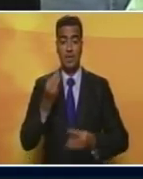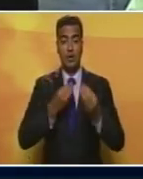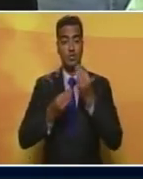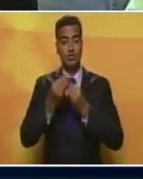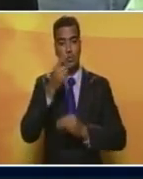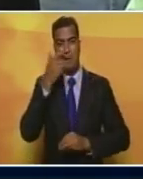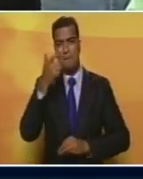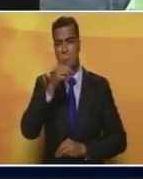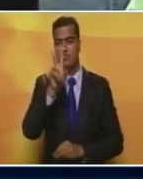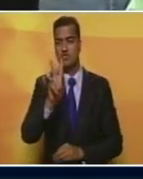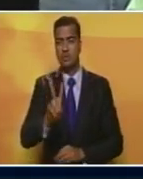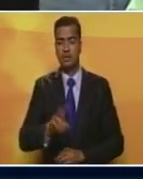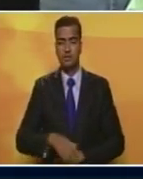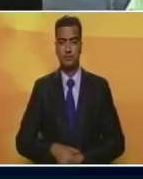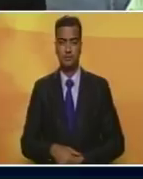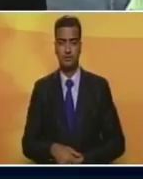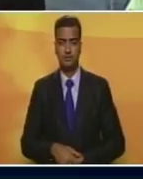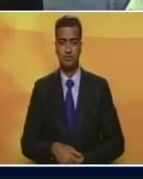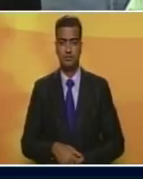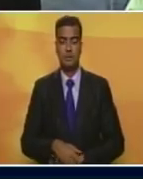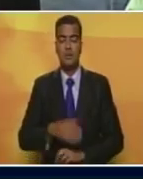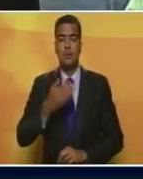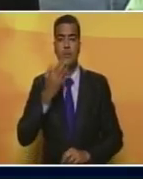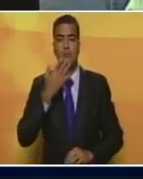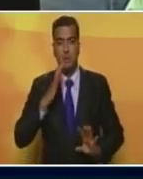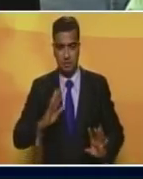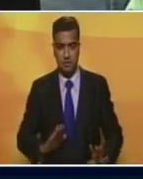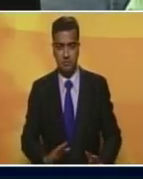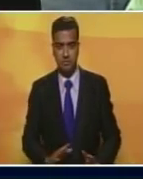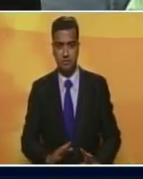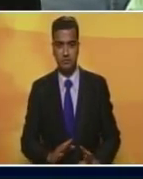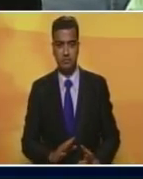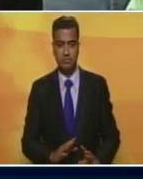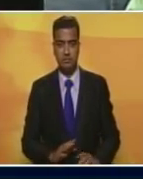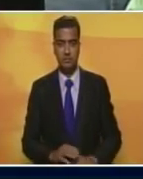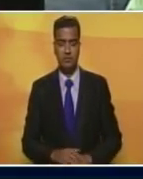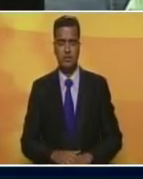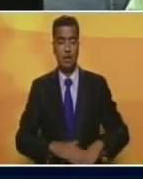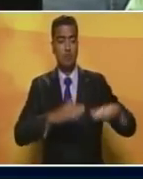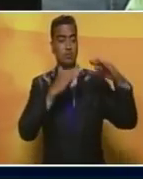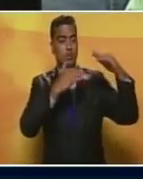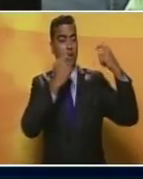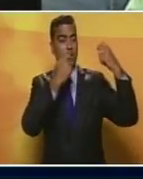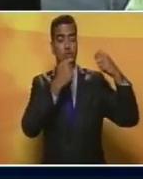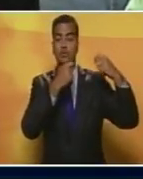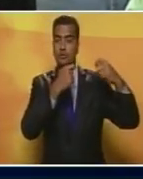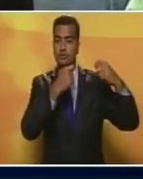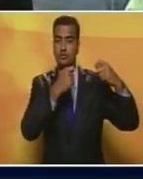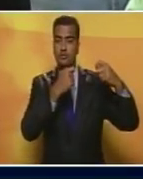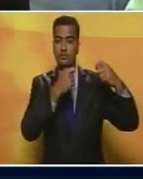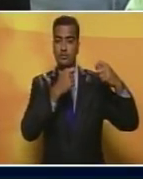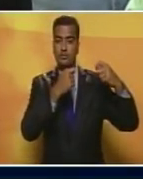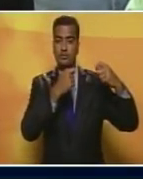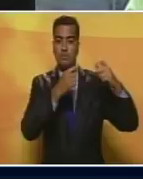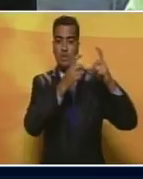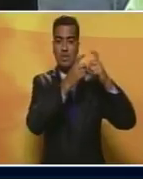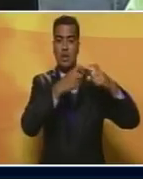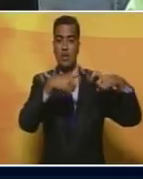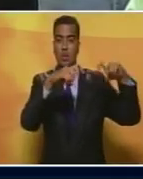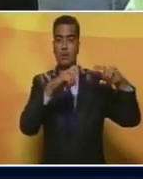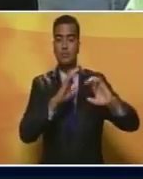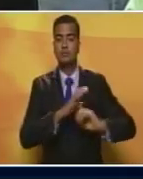revolución a establecer estructuras de costos en cada uno de los productos de